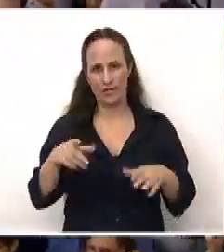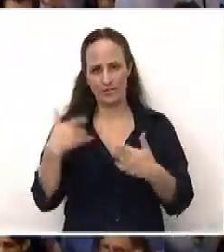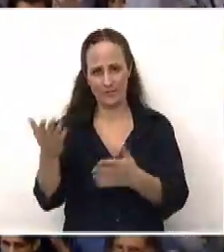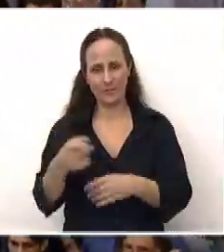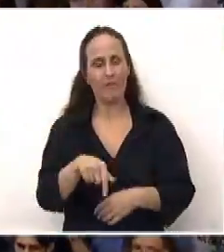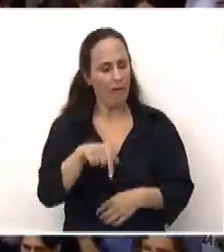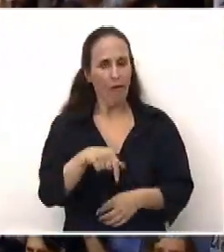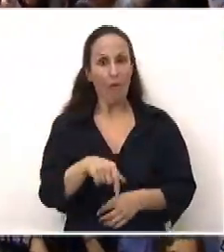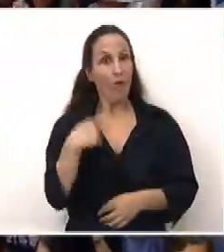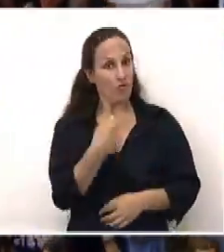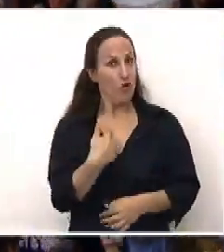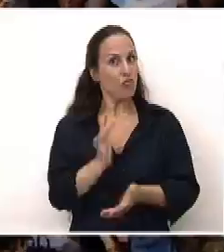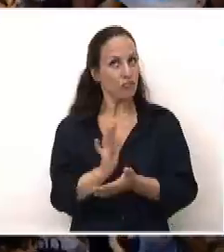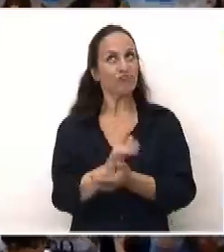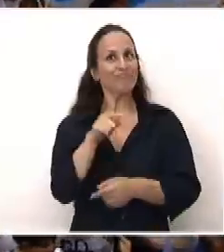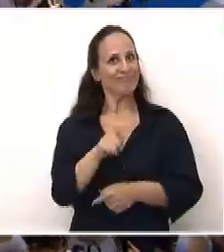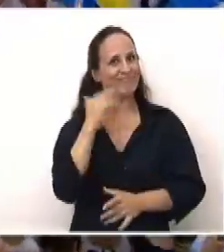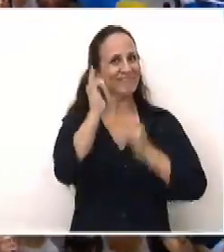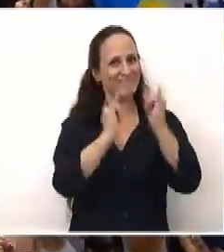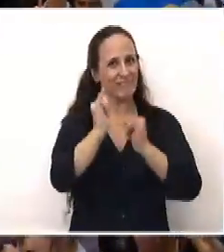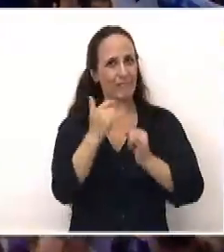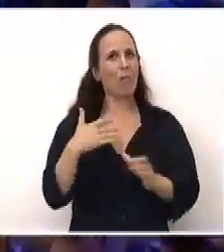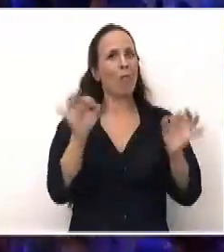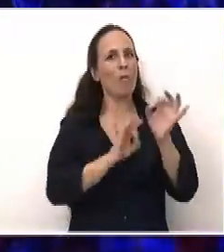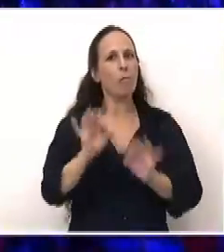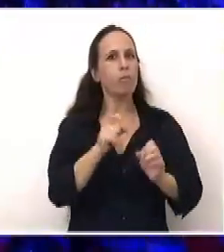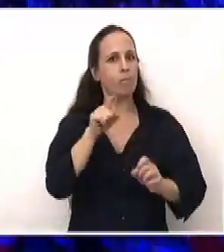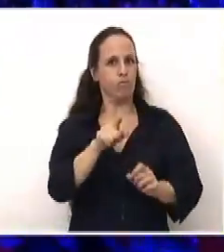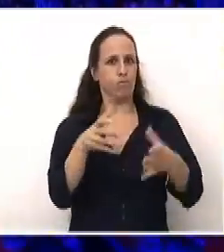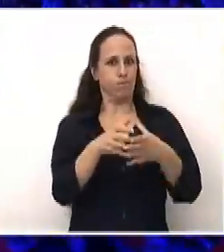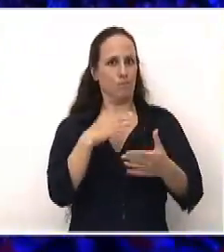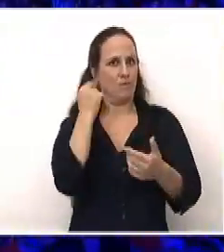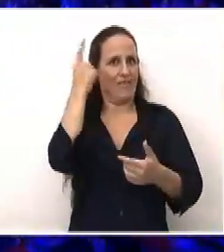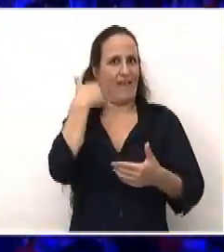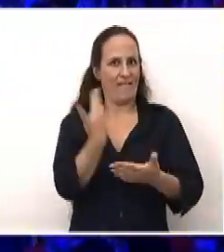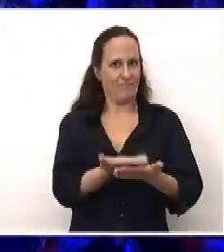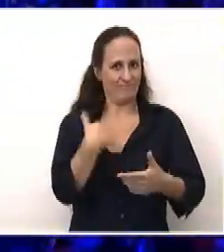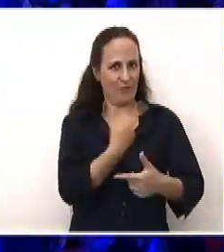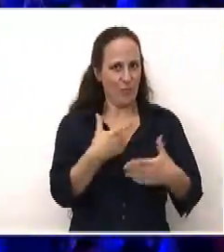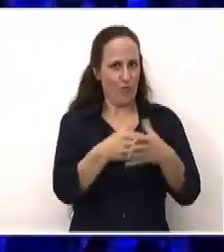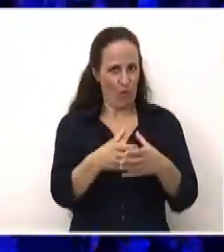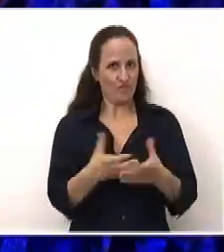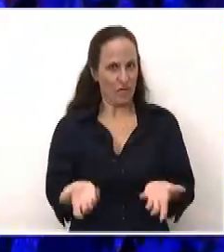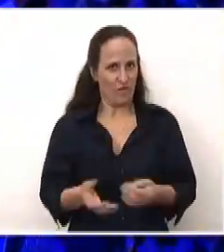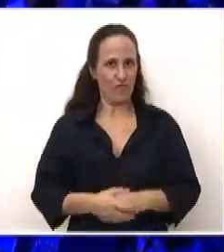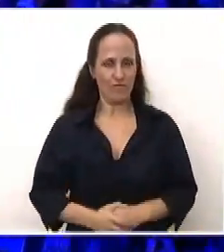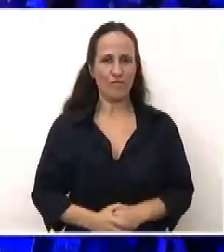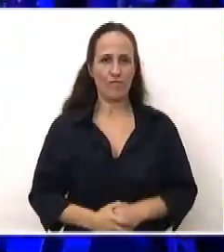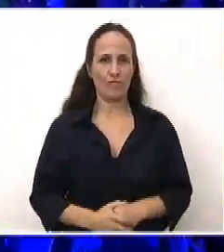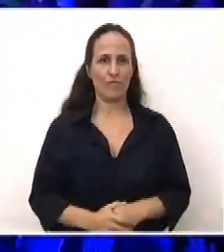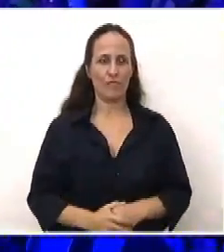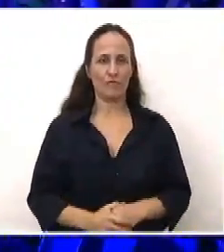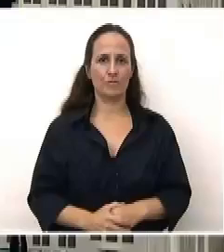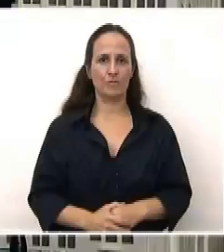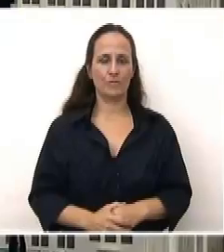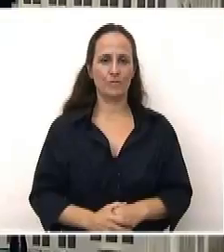de